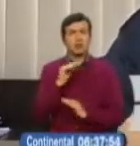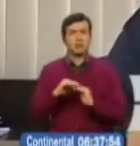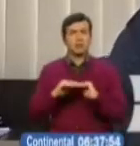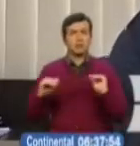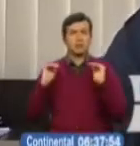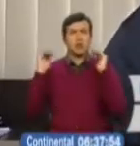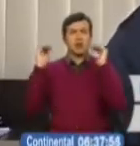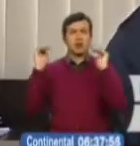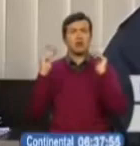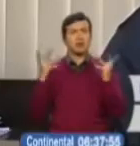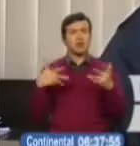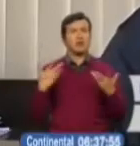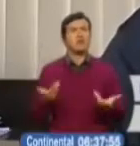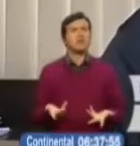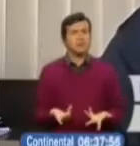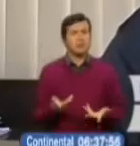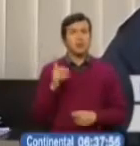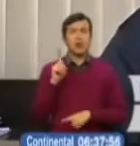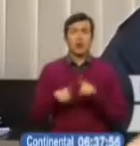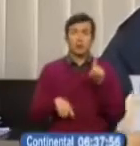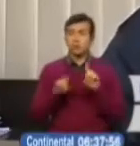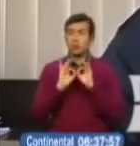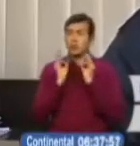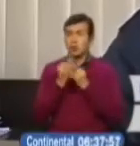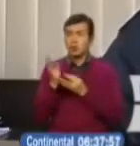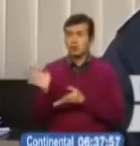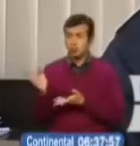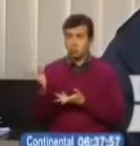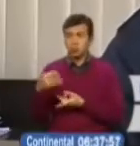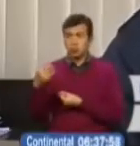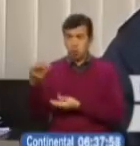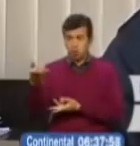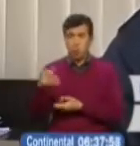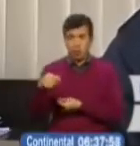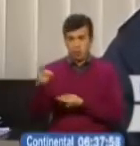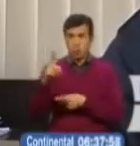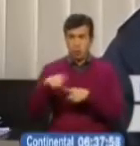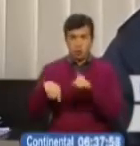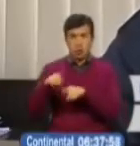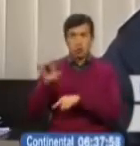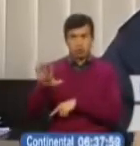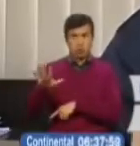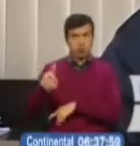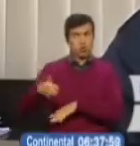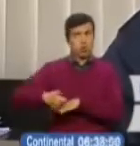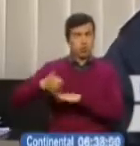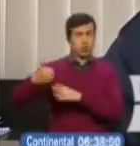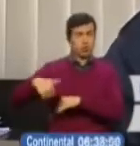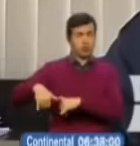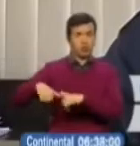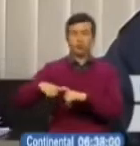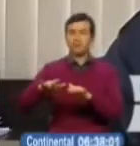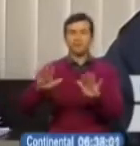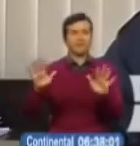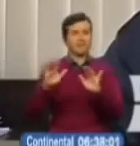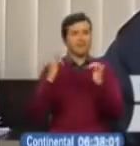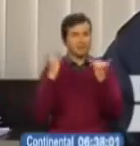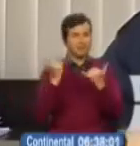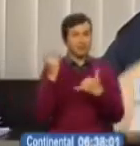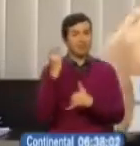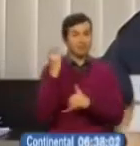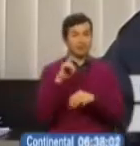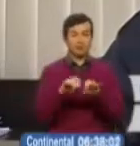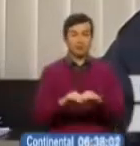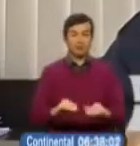y les daba inclusive a parientes para que continúen siendo autoridades. Ahora se requiere ser doctorado, las